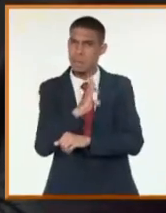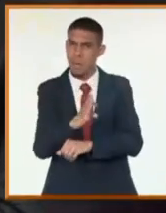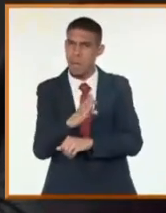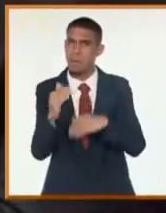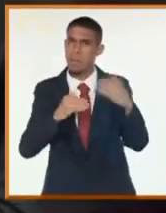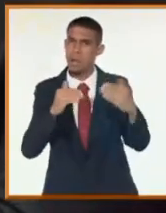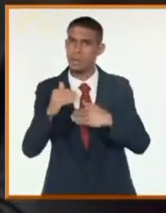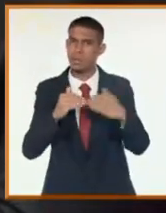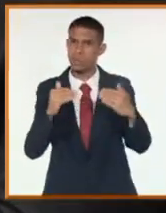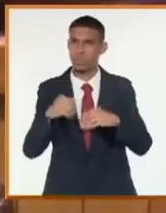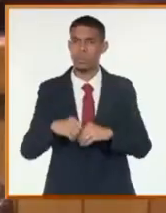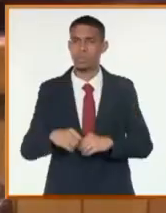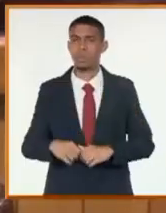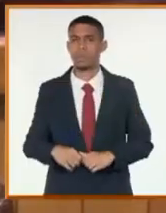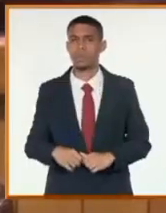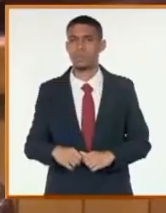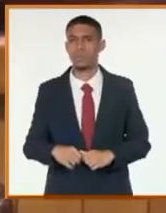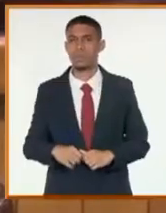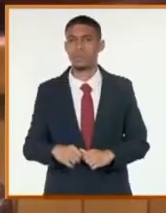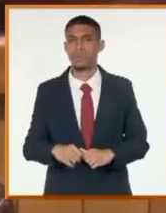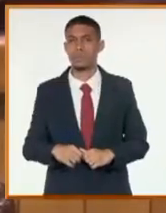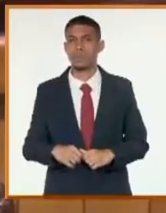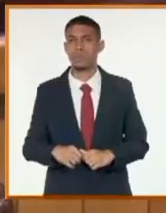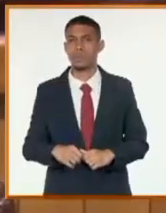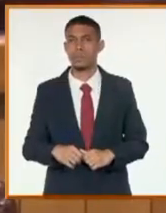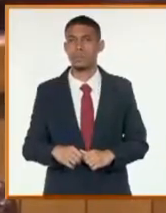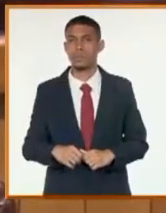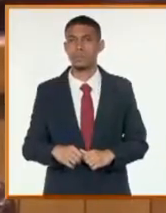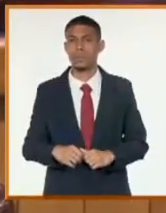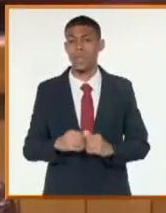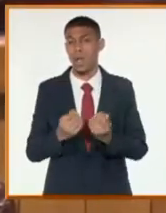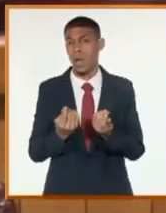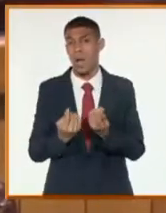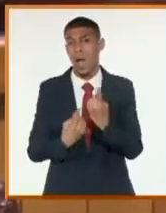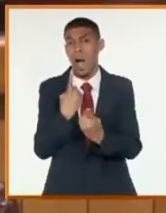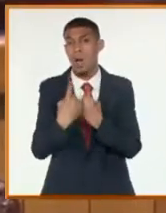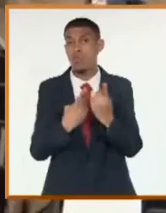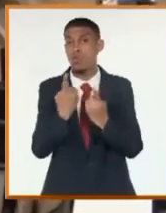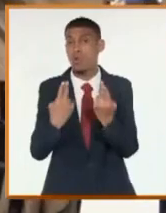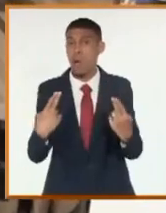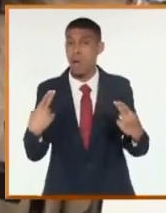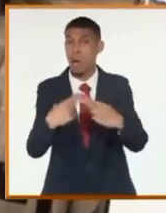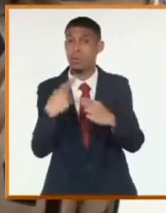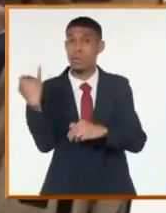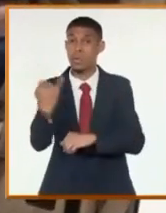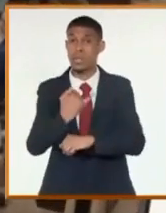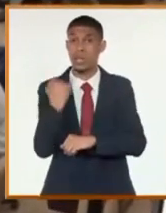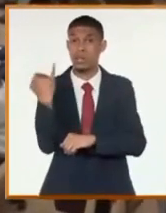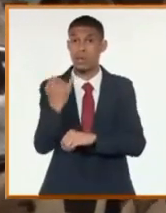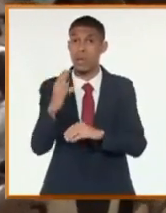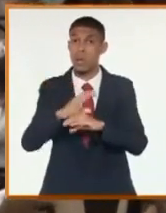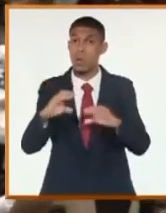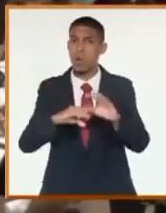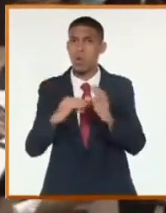lo cual ya no es común en las cumbres y en los eventos internacionales que se desarrollan, sobre todo después